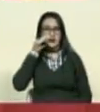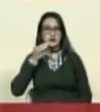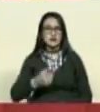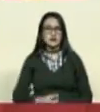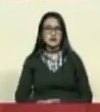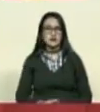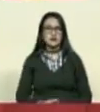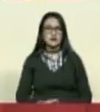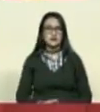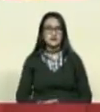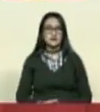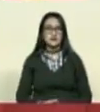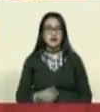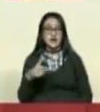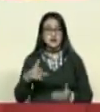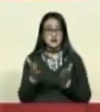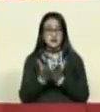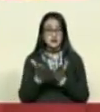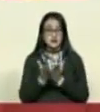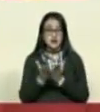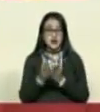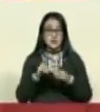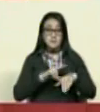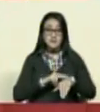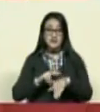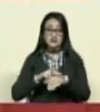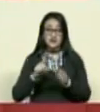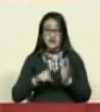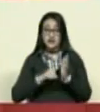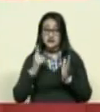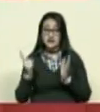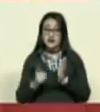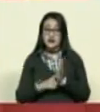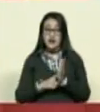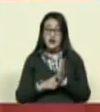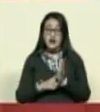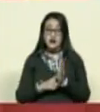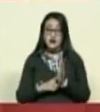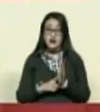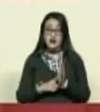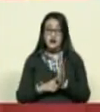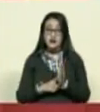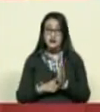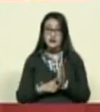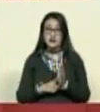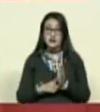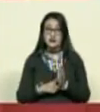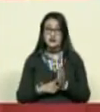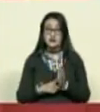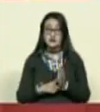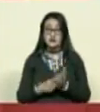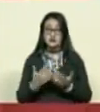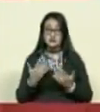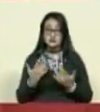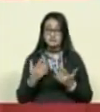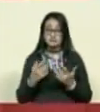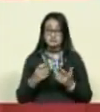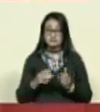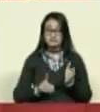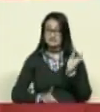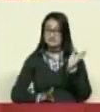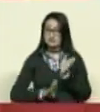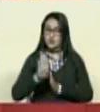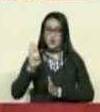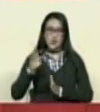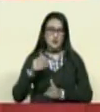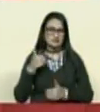dar la carrera de medicina integral comunitaria. Hemos tenido un gran éxito en el desarrollo de la medicina